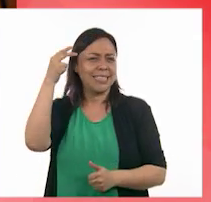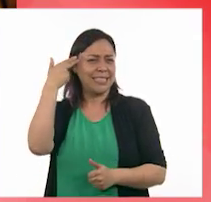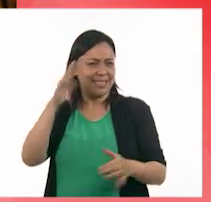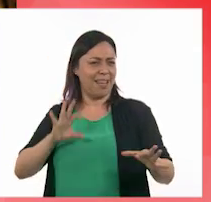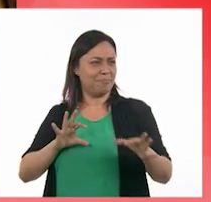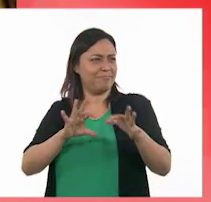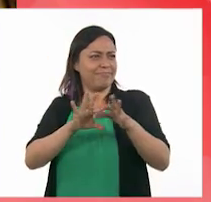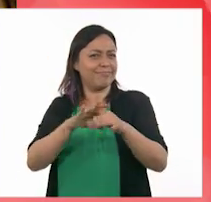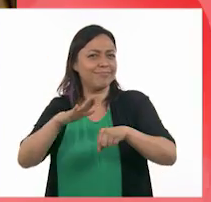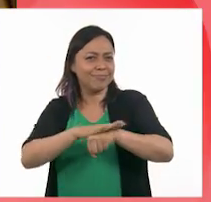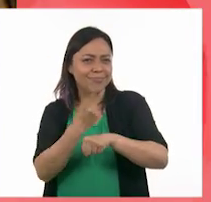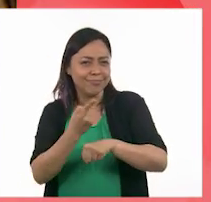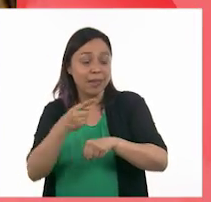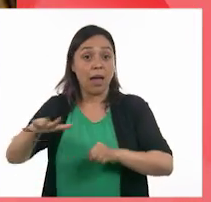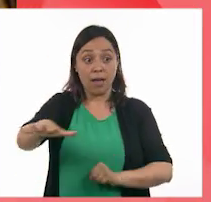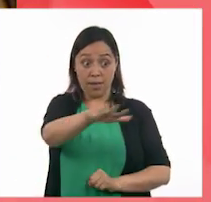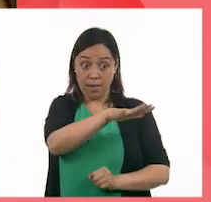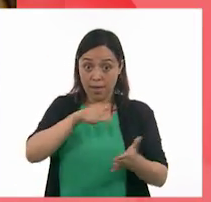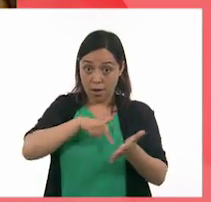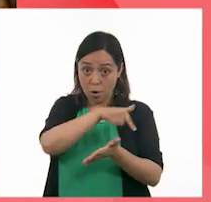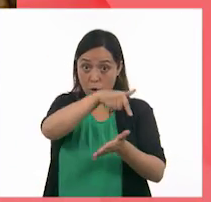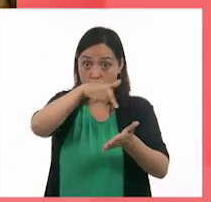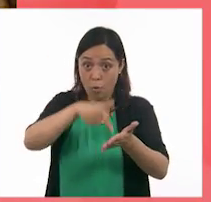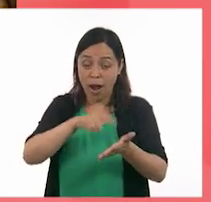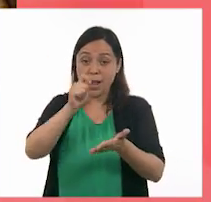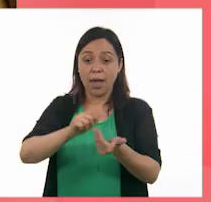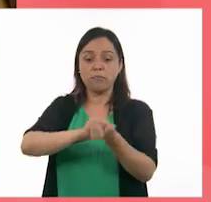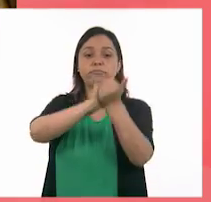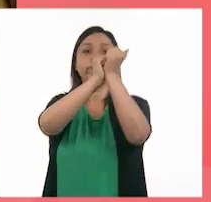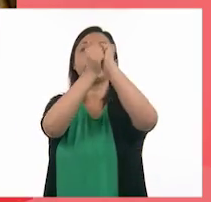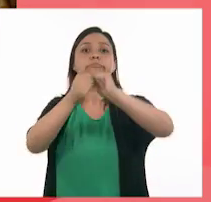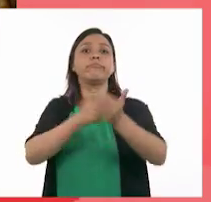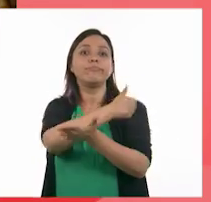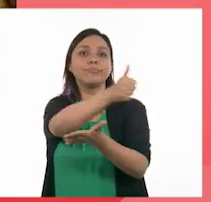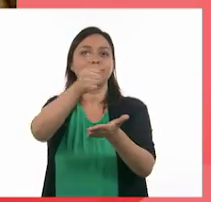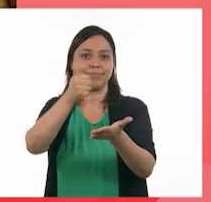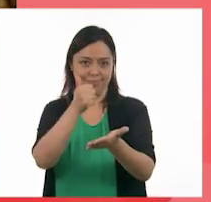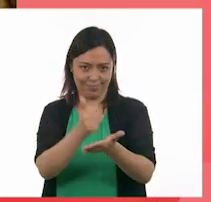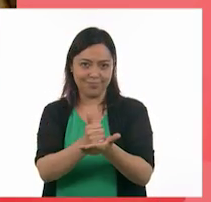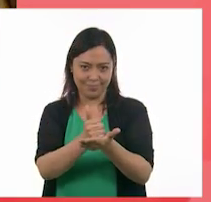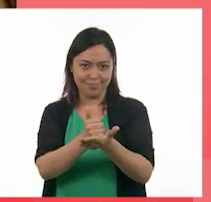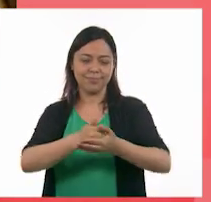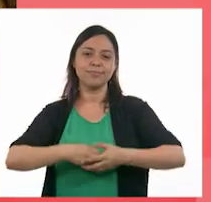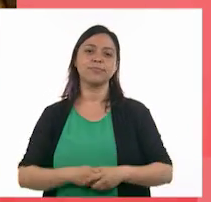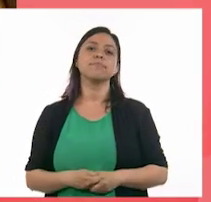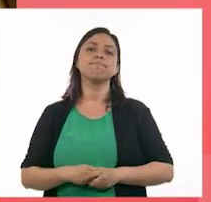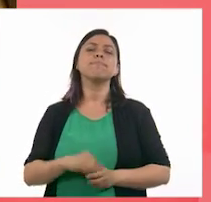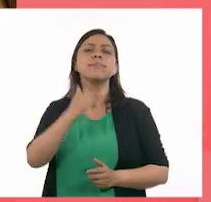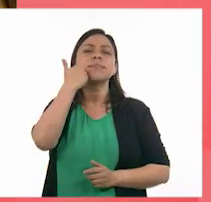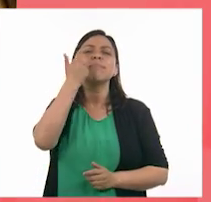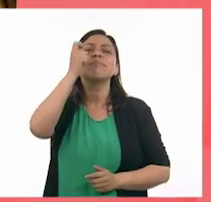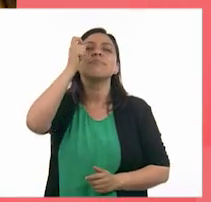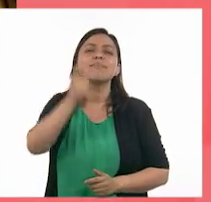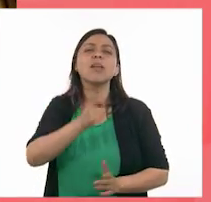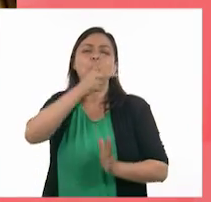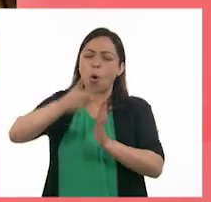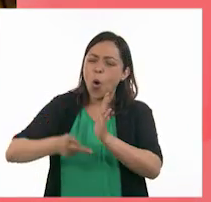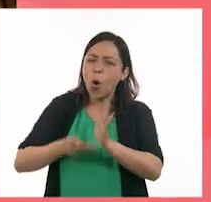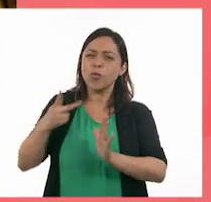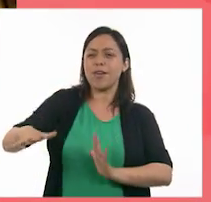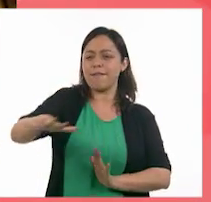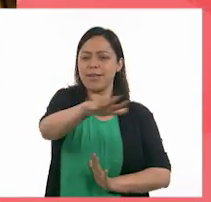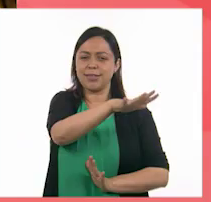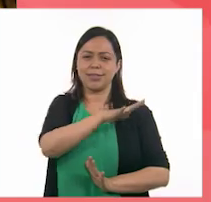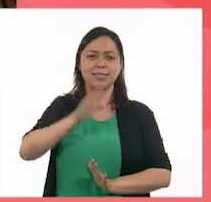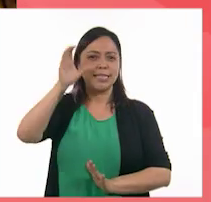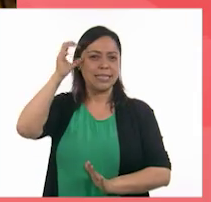chinesca pues viene a ser una transformación urbana del entorno. Se busca revivir la colonia china